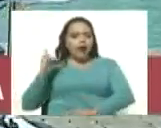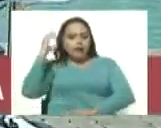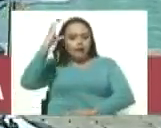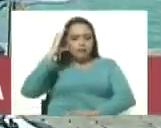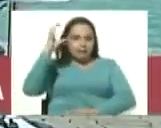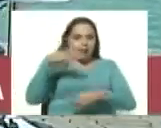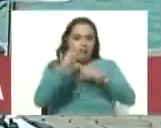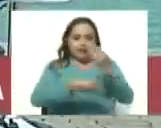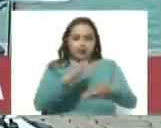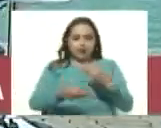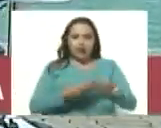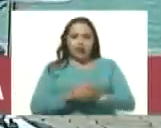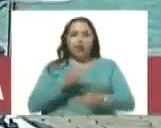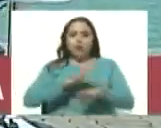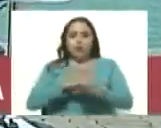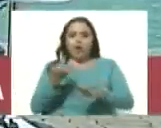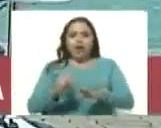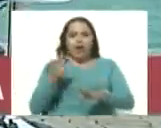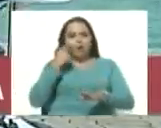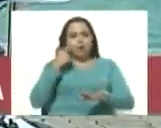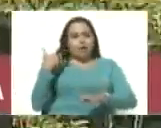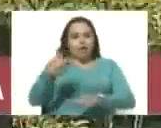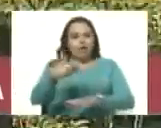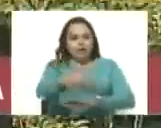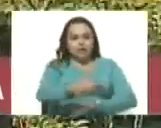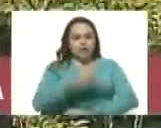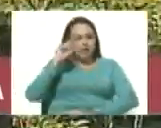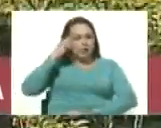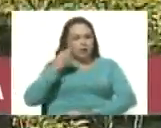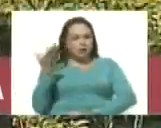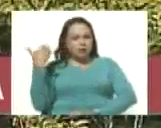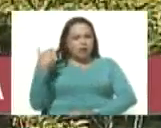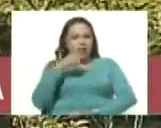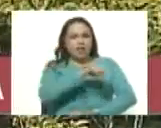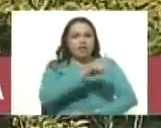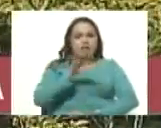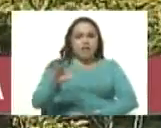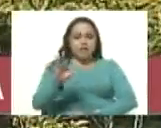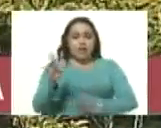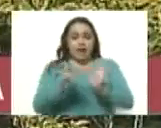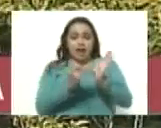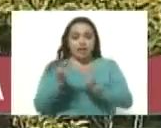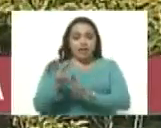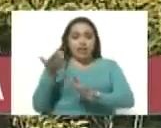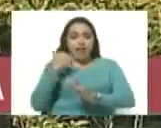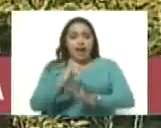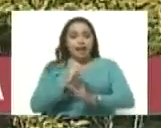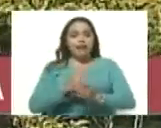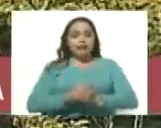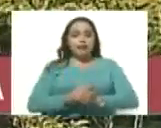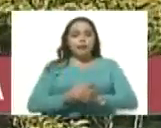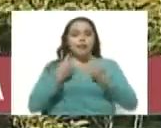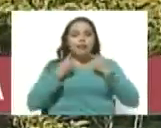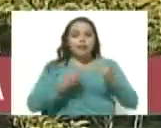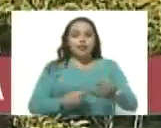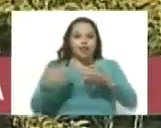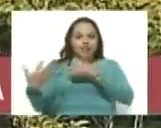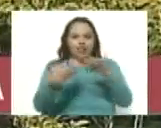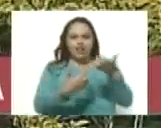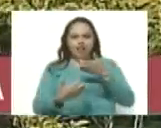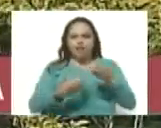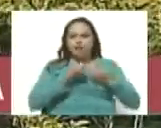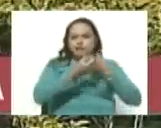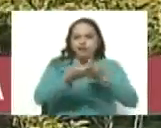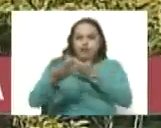hacerlo porque hemos tenido experiencia te decía que si en el 13 de abril habríamos perdido la batalla del relato el relato histórico